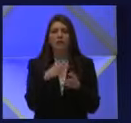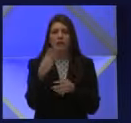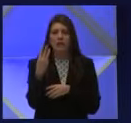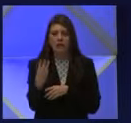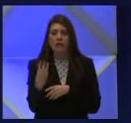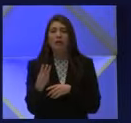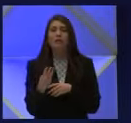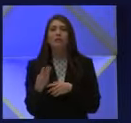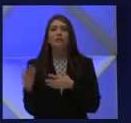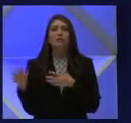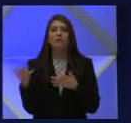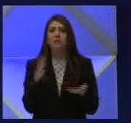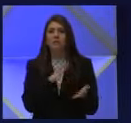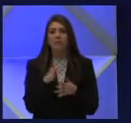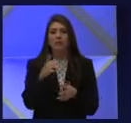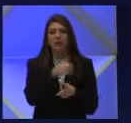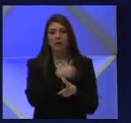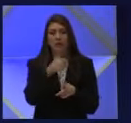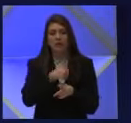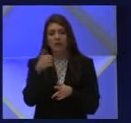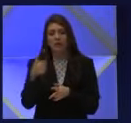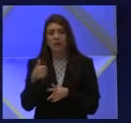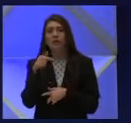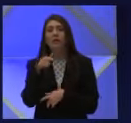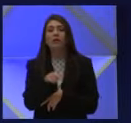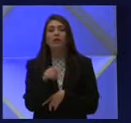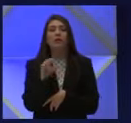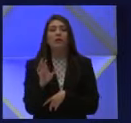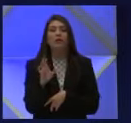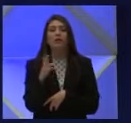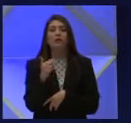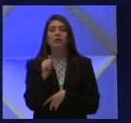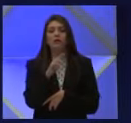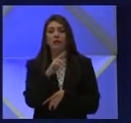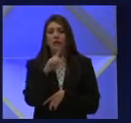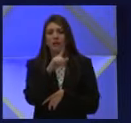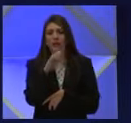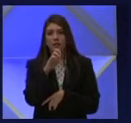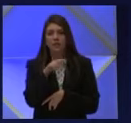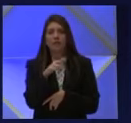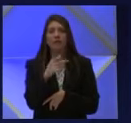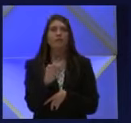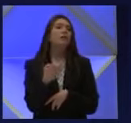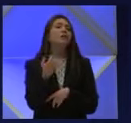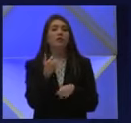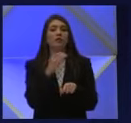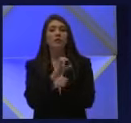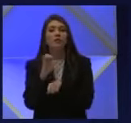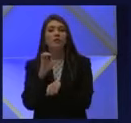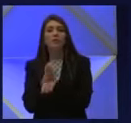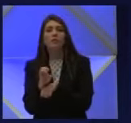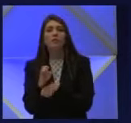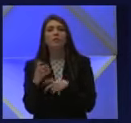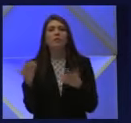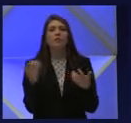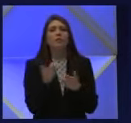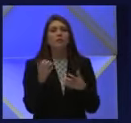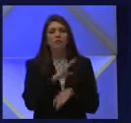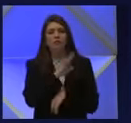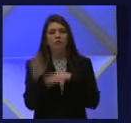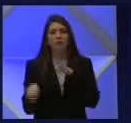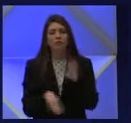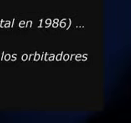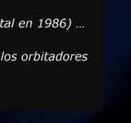en cada una de estas dos misiones challenger y columbia murieron siete astronautas